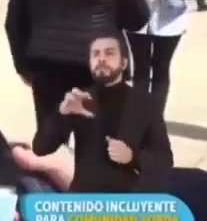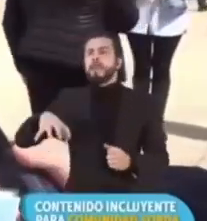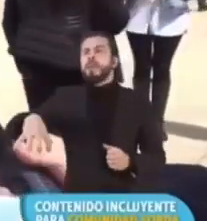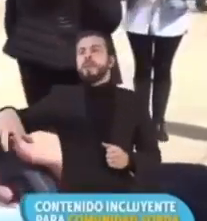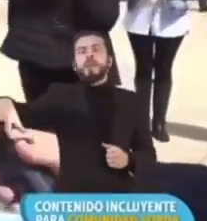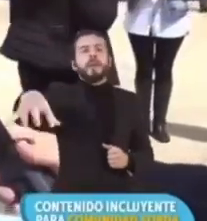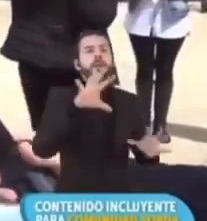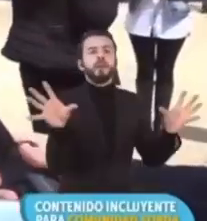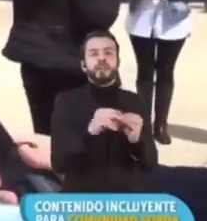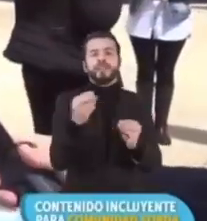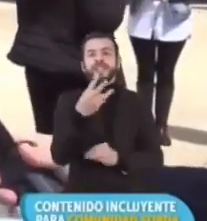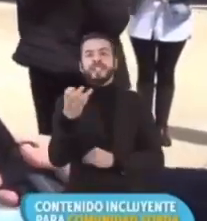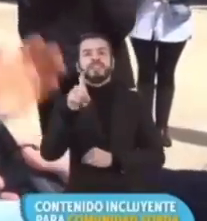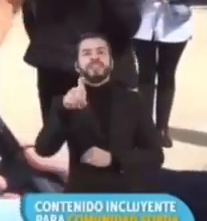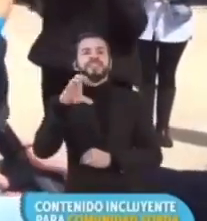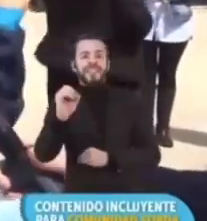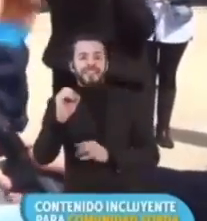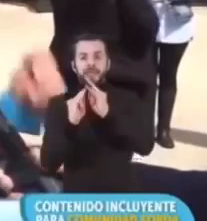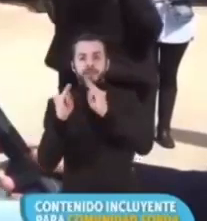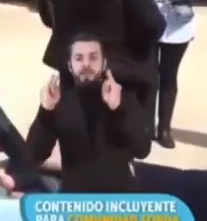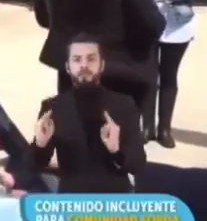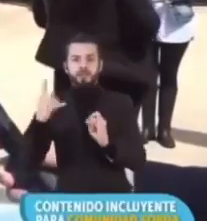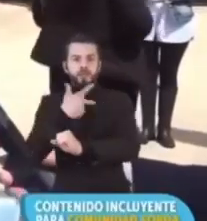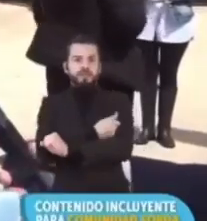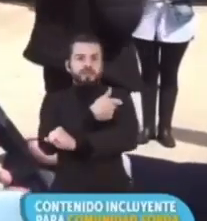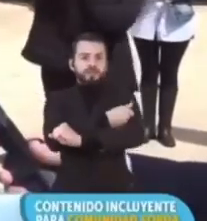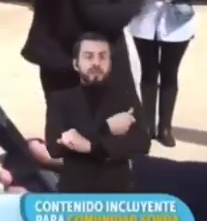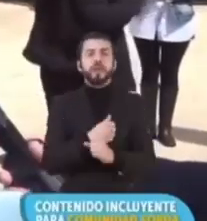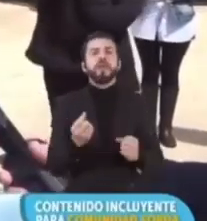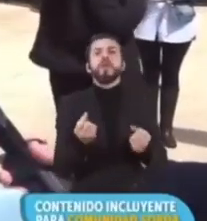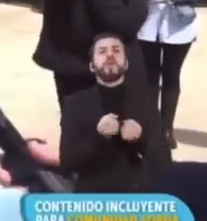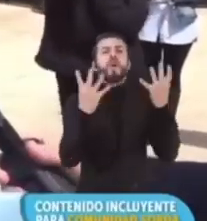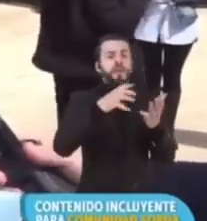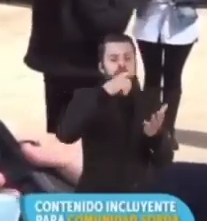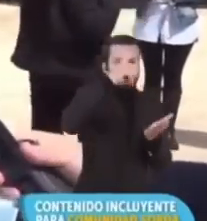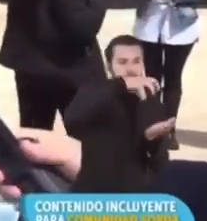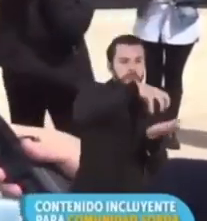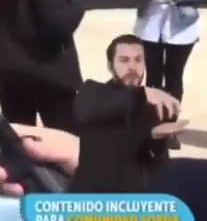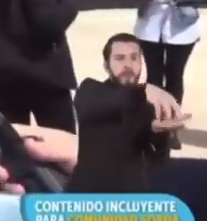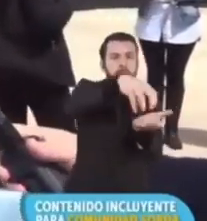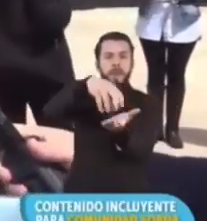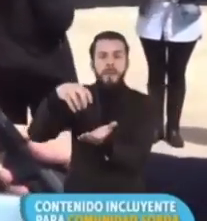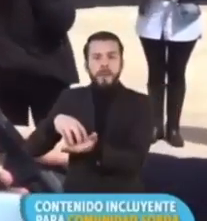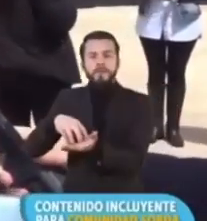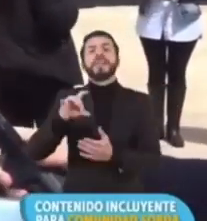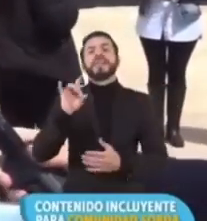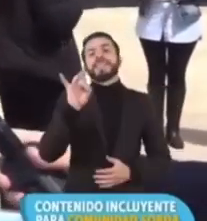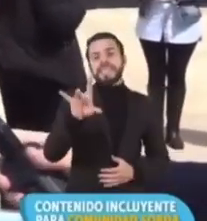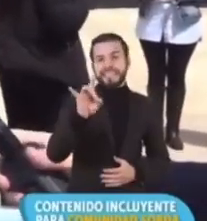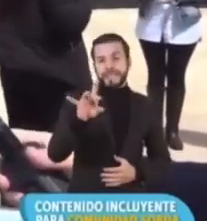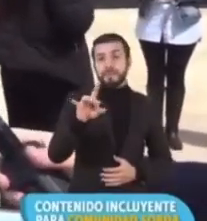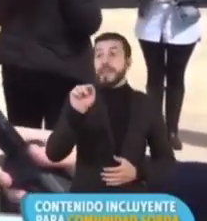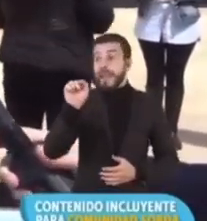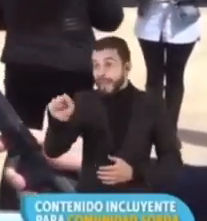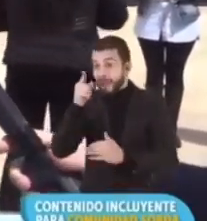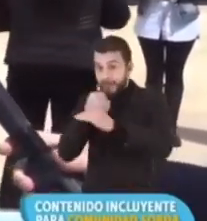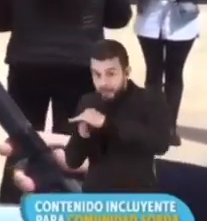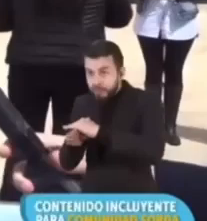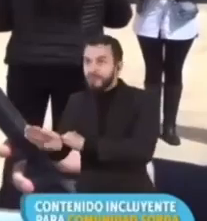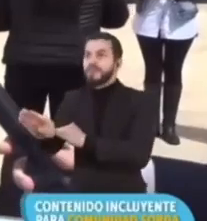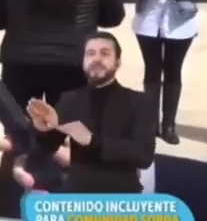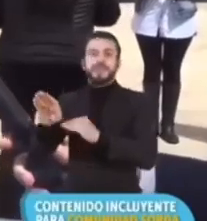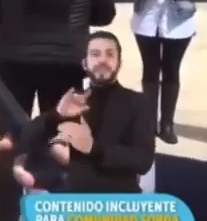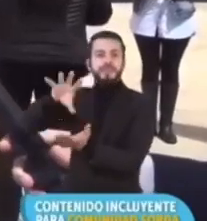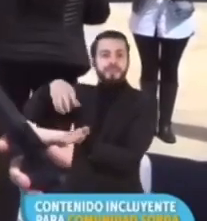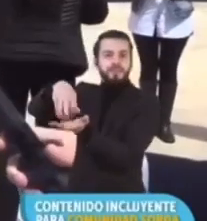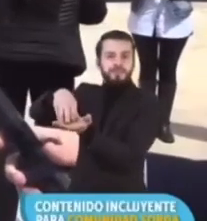vacunación en cerca de 15 centros comerciales. Hoy vamos a visitar uno de esos puestos en centro comercial aquí en el Parque La Colina, en